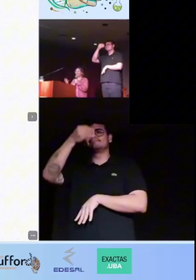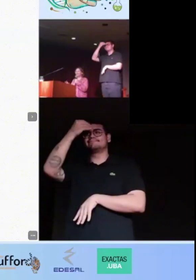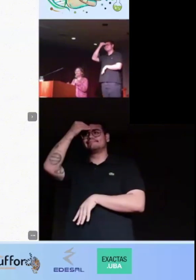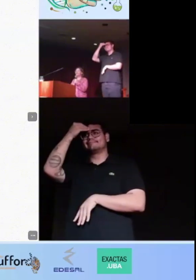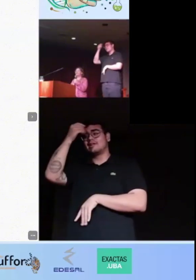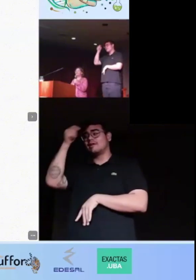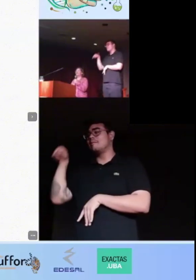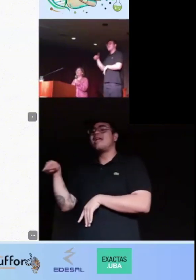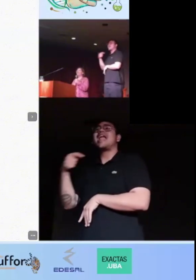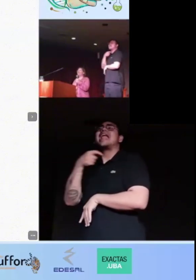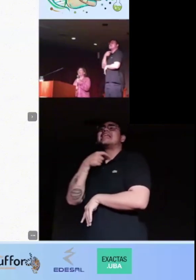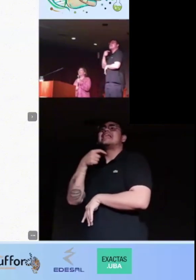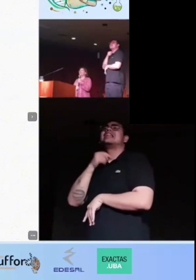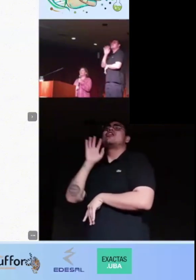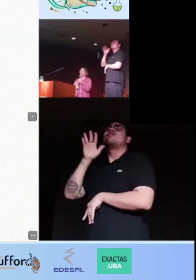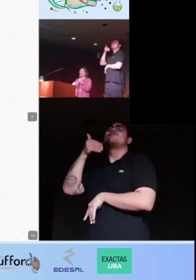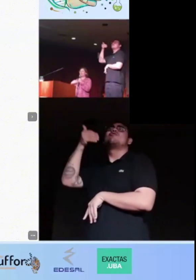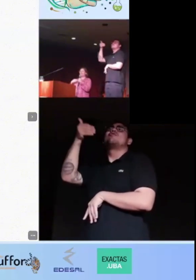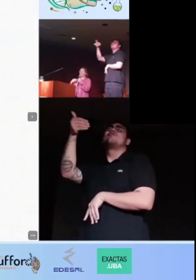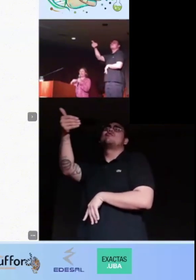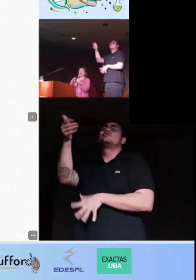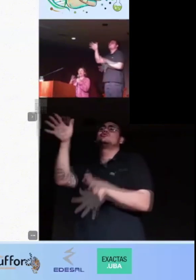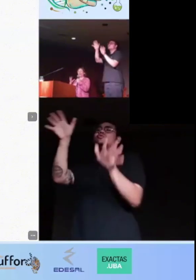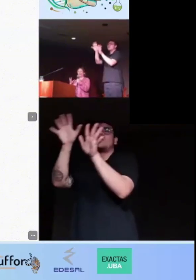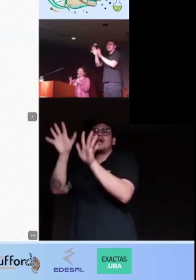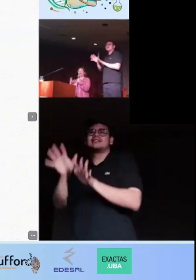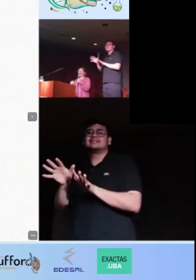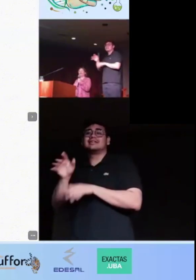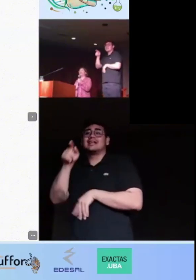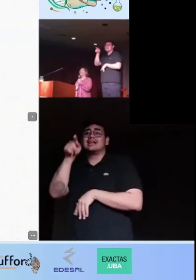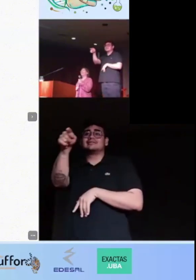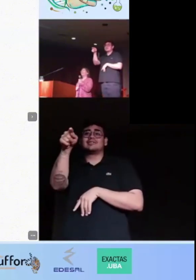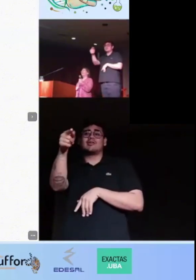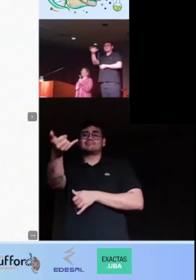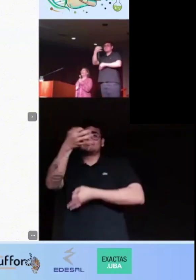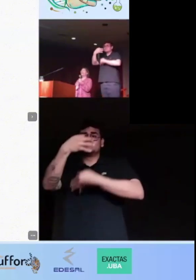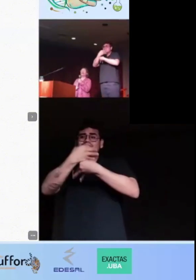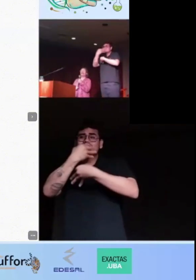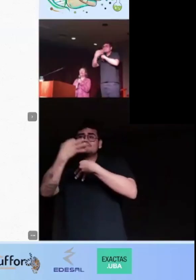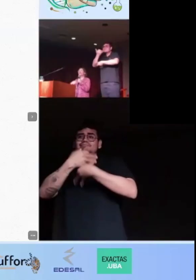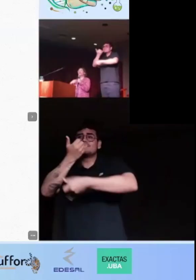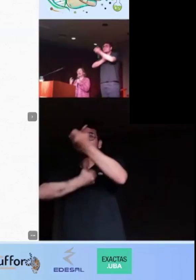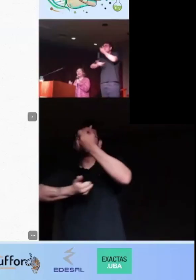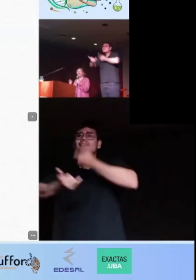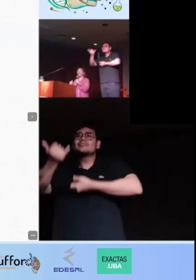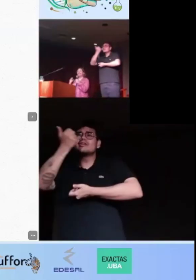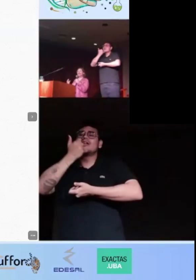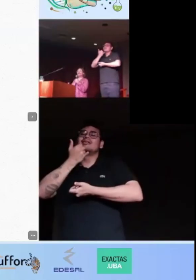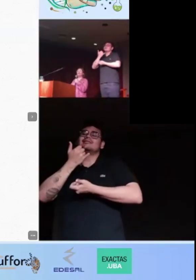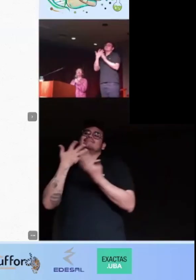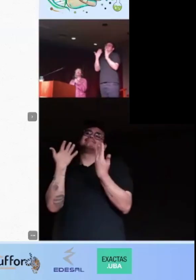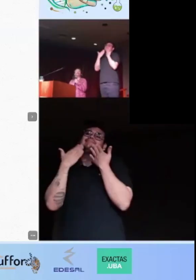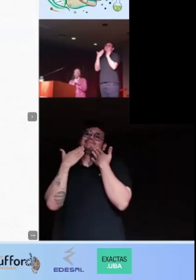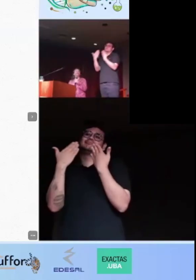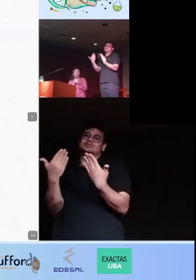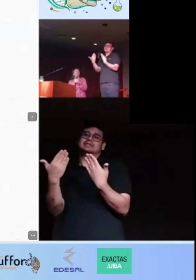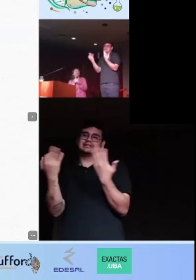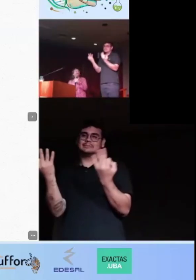hacer a futuro. Así que también hemos aprendido en esta escuchar lo que están haciendo.